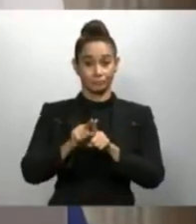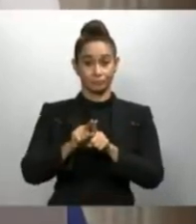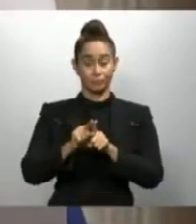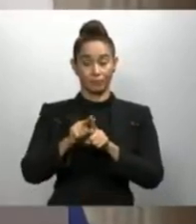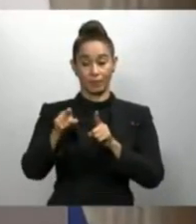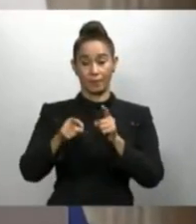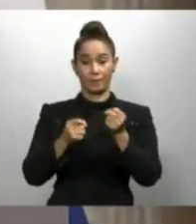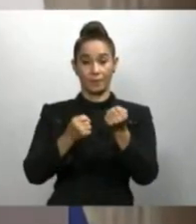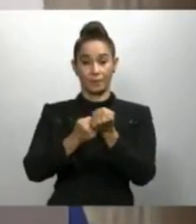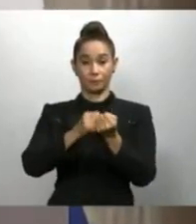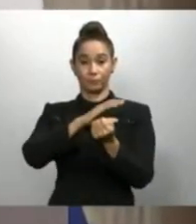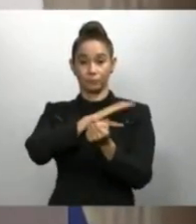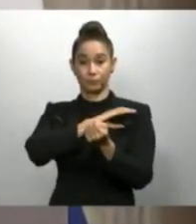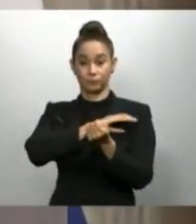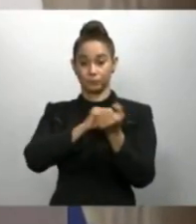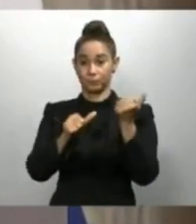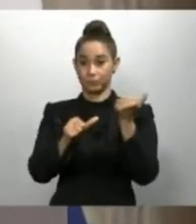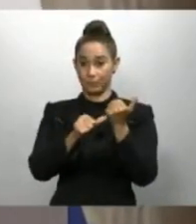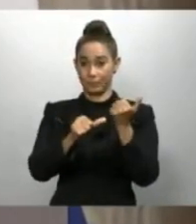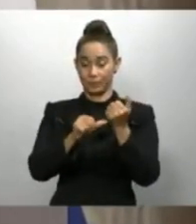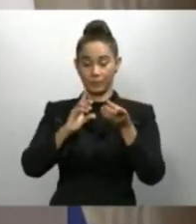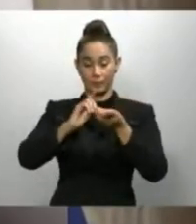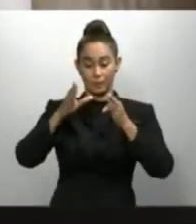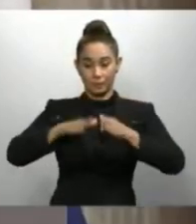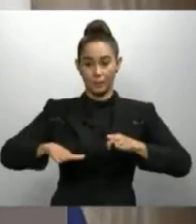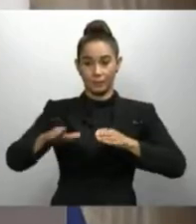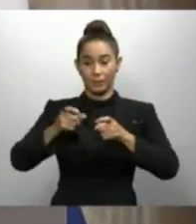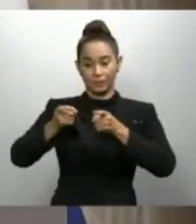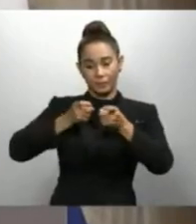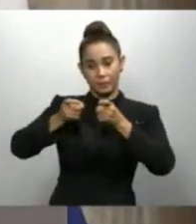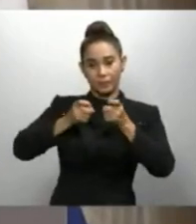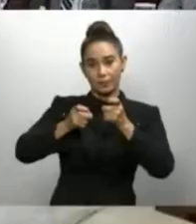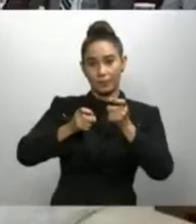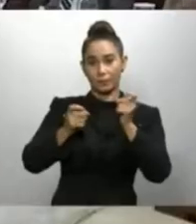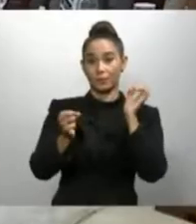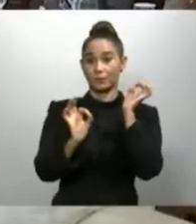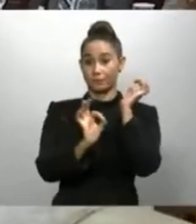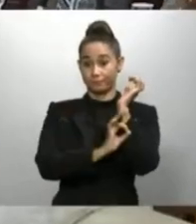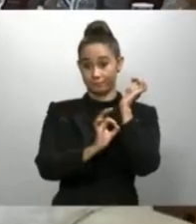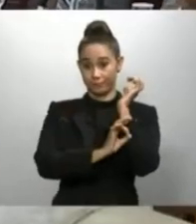Vicealmirante José Manuel Cabrera Ulloa, director general de Control de Drogas, DNCD.